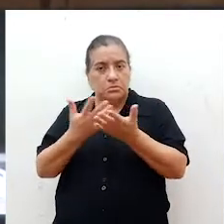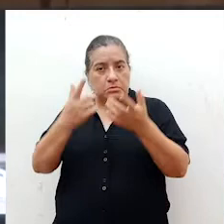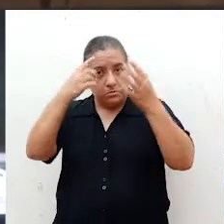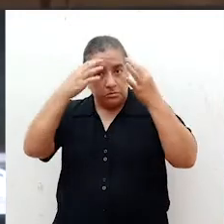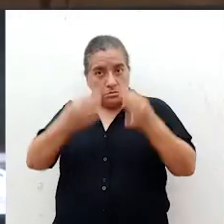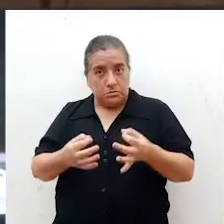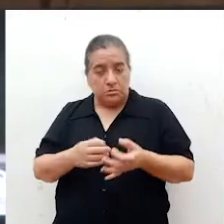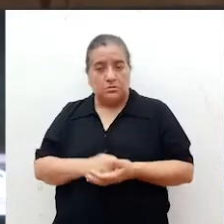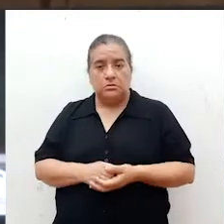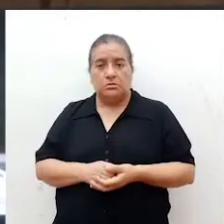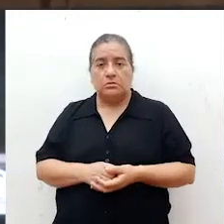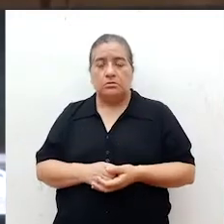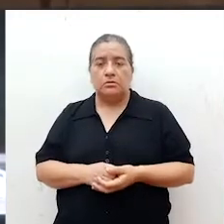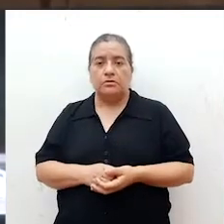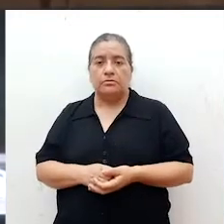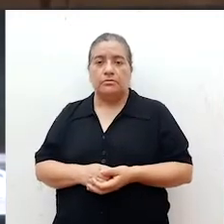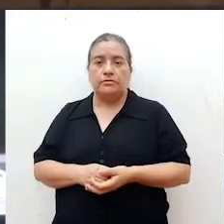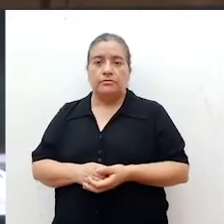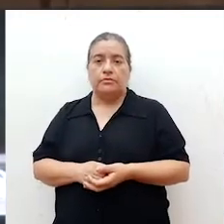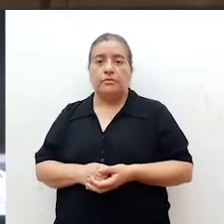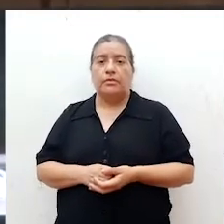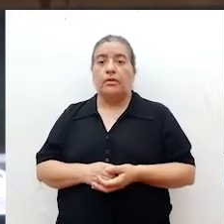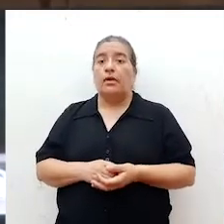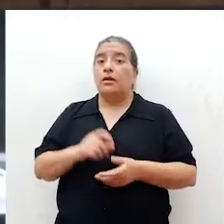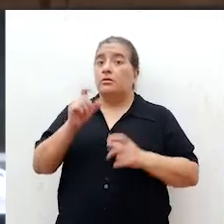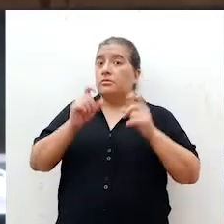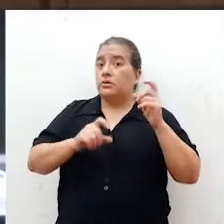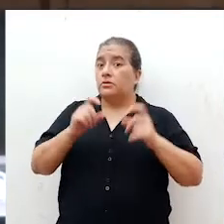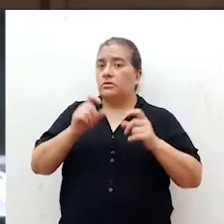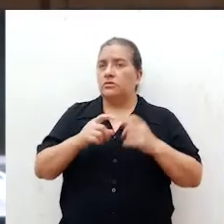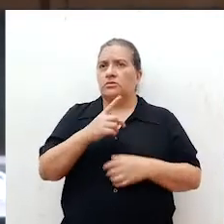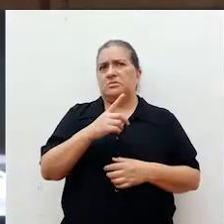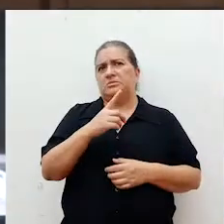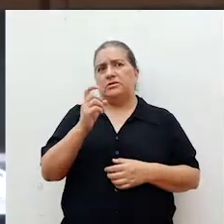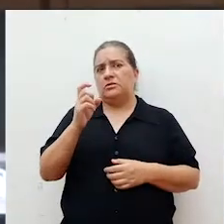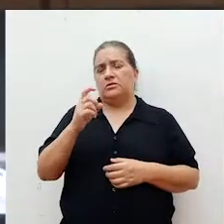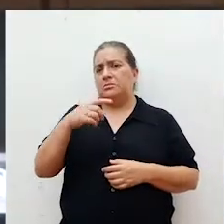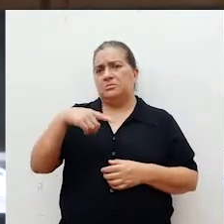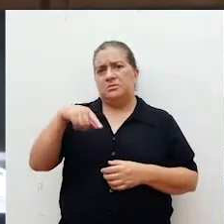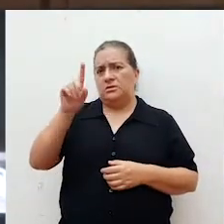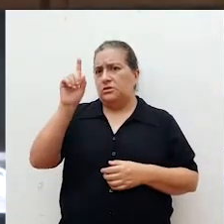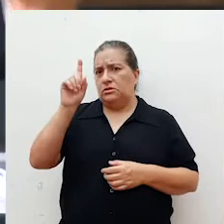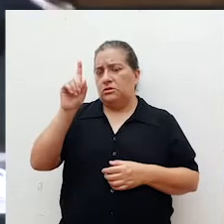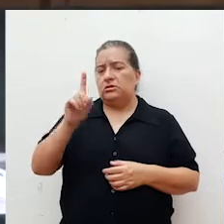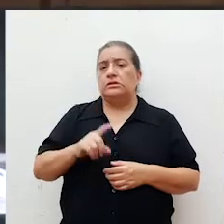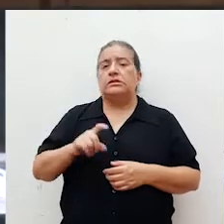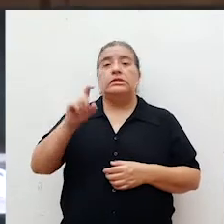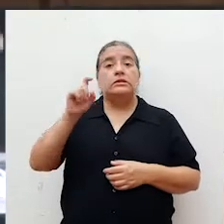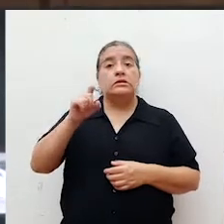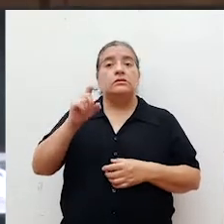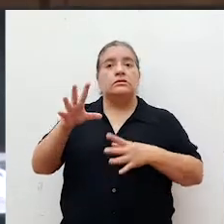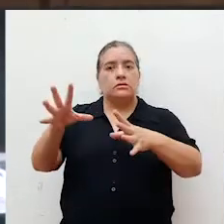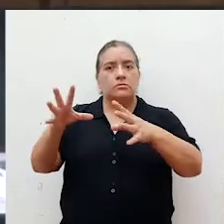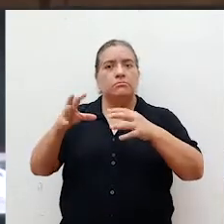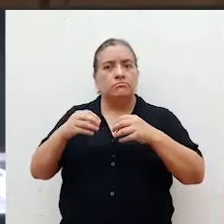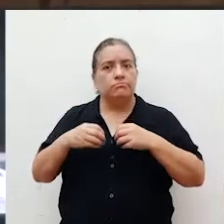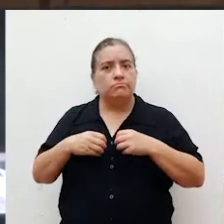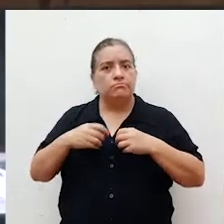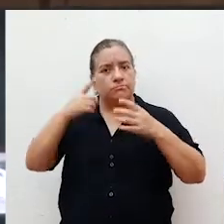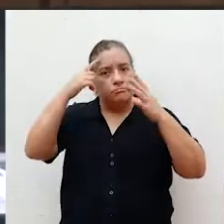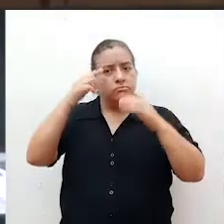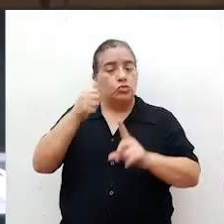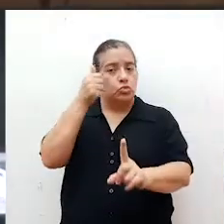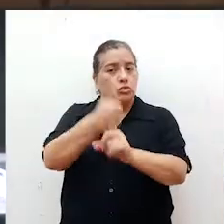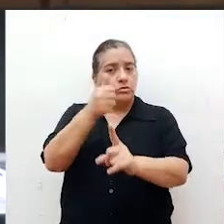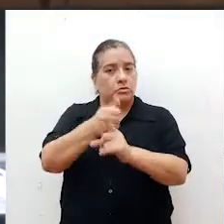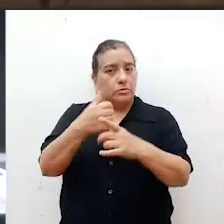los recaudos que sirven para esa toma de decisiones. Pero a mí, ciudadano, a los cientos y millones de ciudadanos les permite